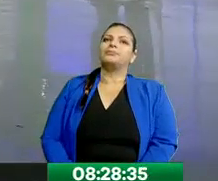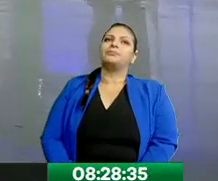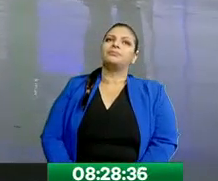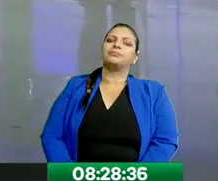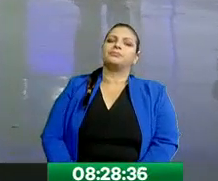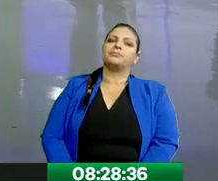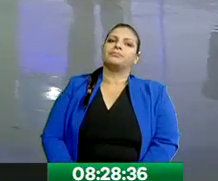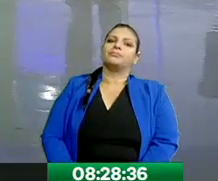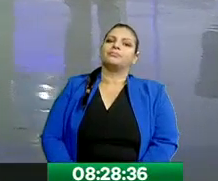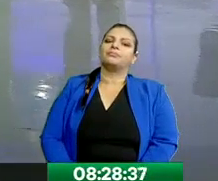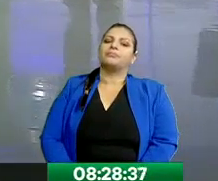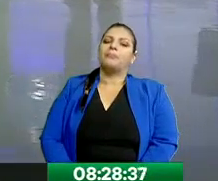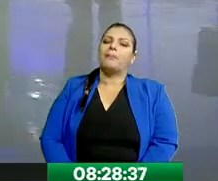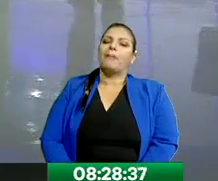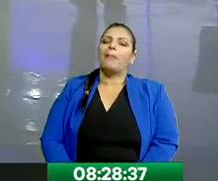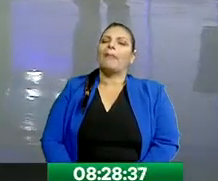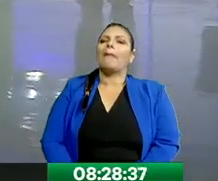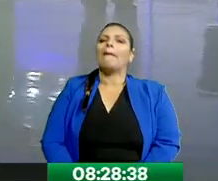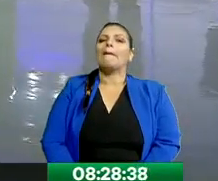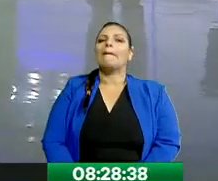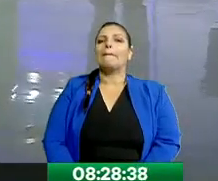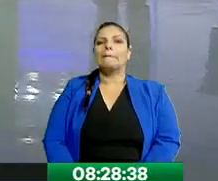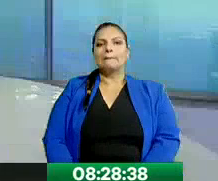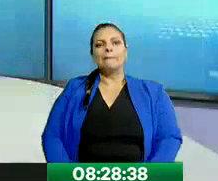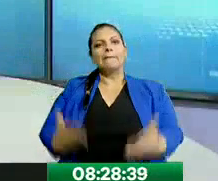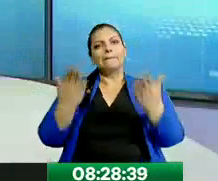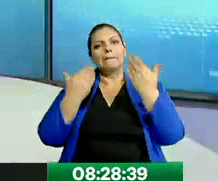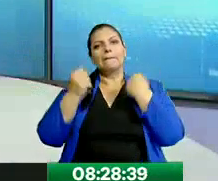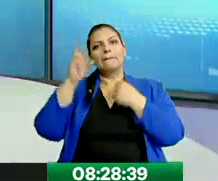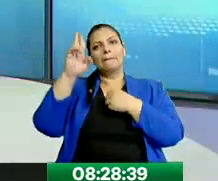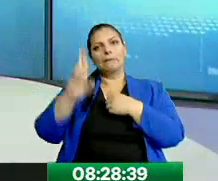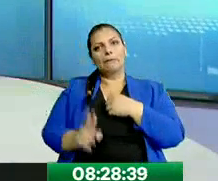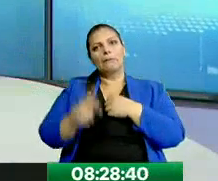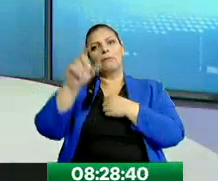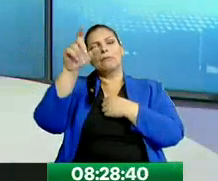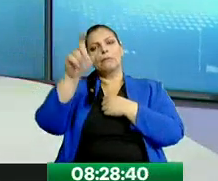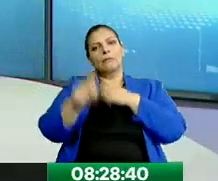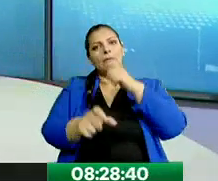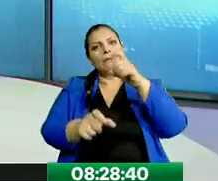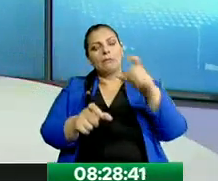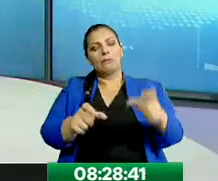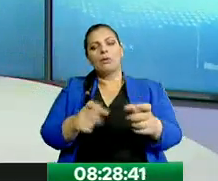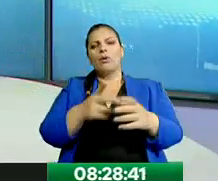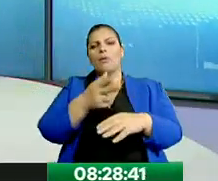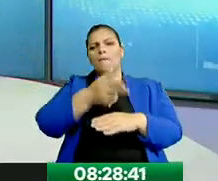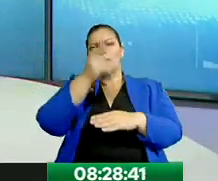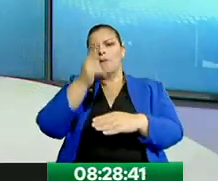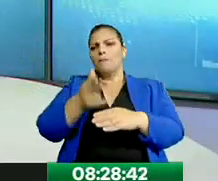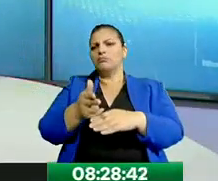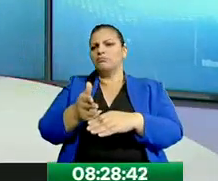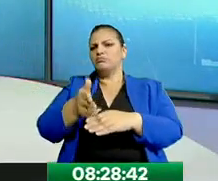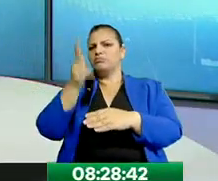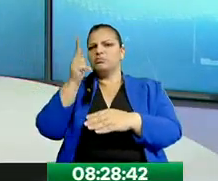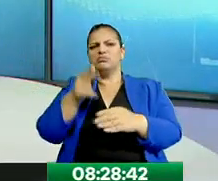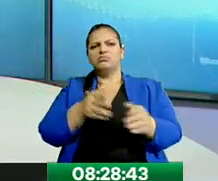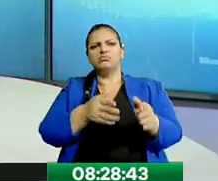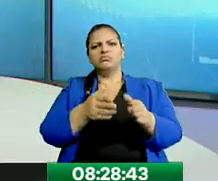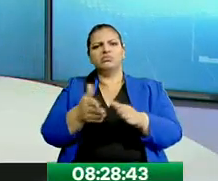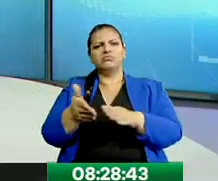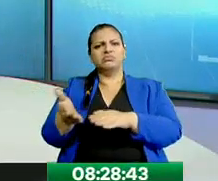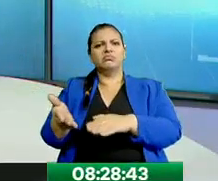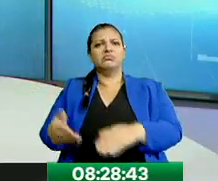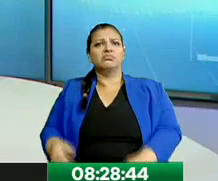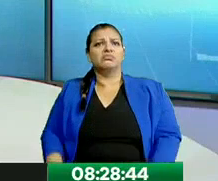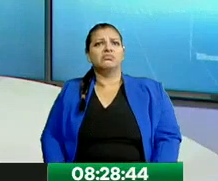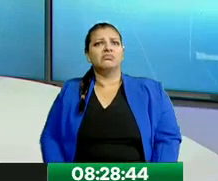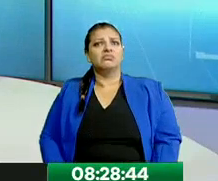Y la DINASED investiga dos asesinatos ocurridos en el sur de Guayaquil. En ese sitio, dos hombres fueron baleados.